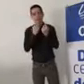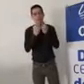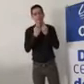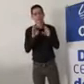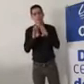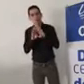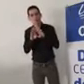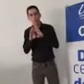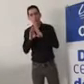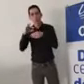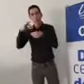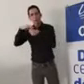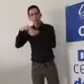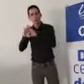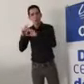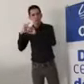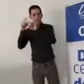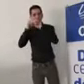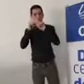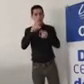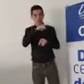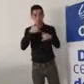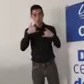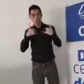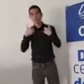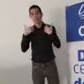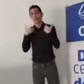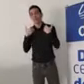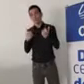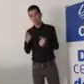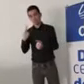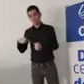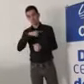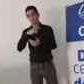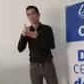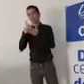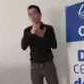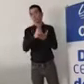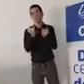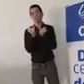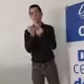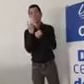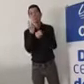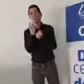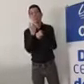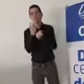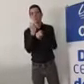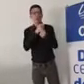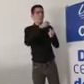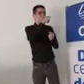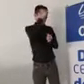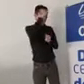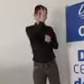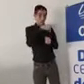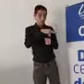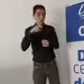sobre estos temas. Y en la siguiente diapositiva les muestro, es básicamente un trabajo nacional, al igual que en México somos un país de